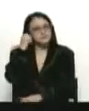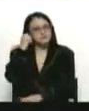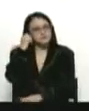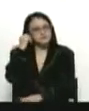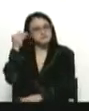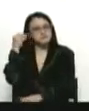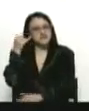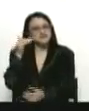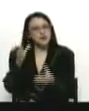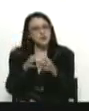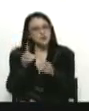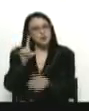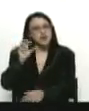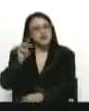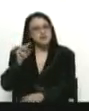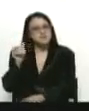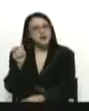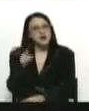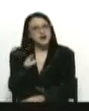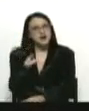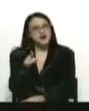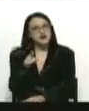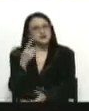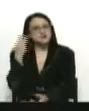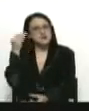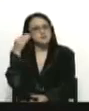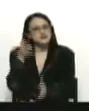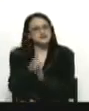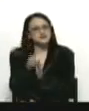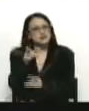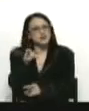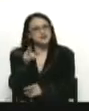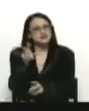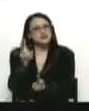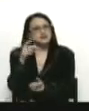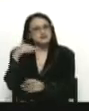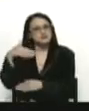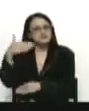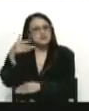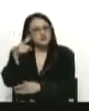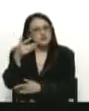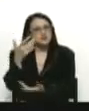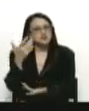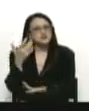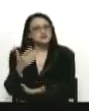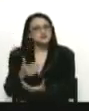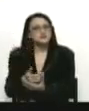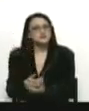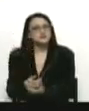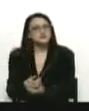intentó fue el Grupo de Lima, ¿qué se le pasa por la cabeza después de unos años? ¿Grupo de qué?